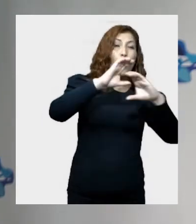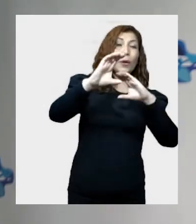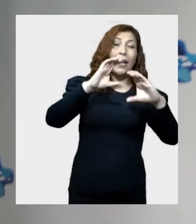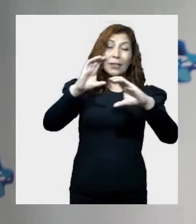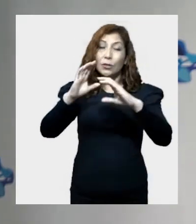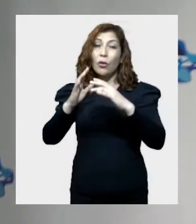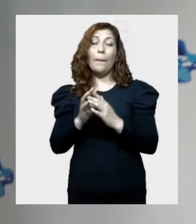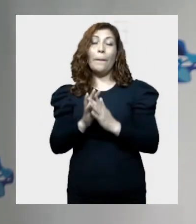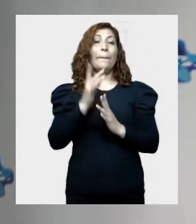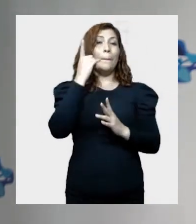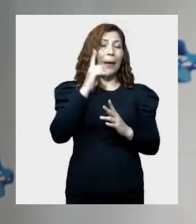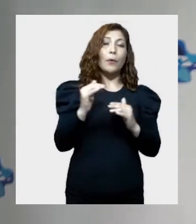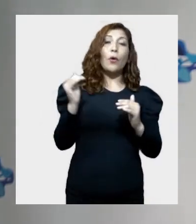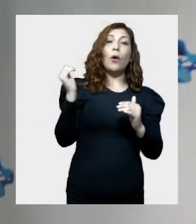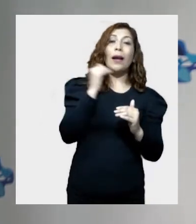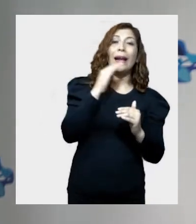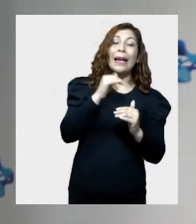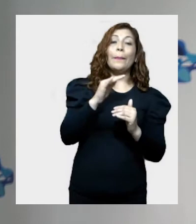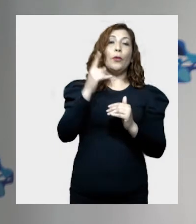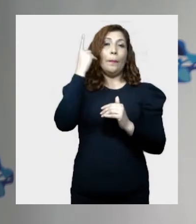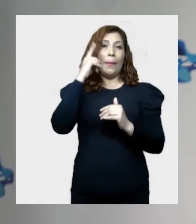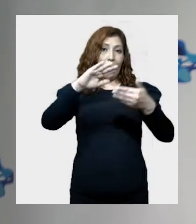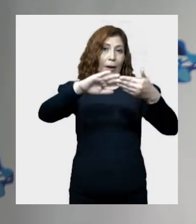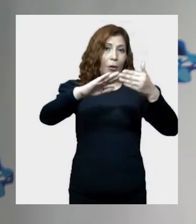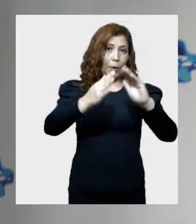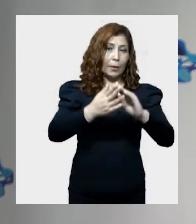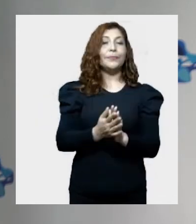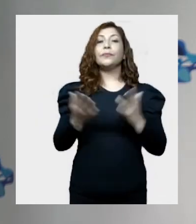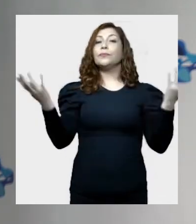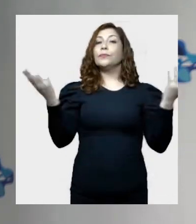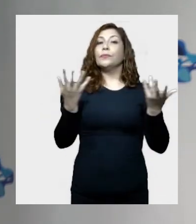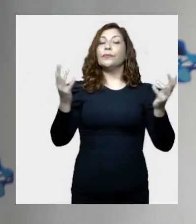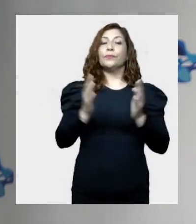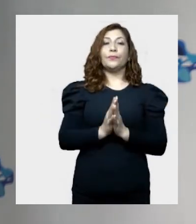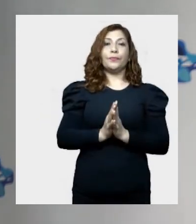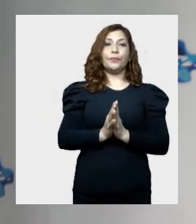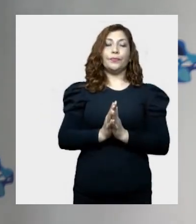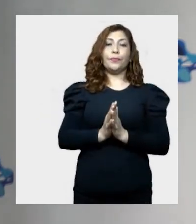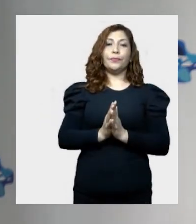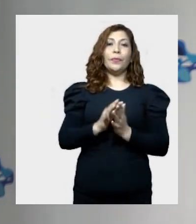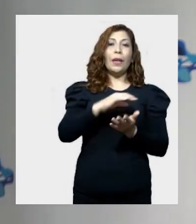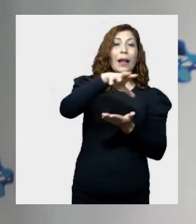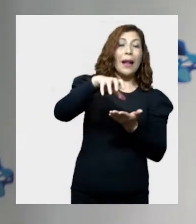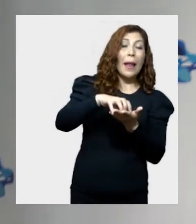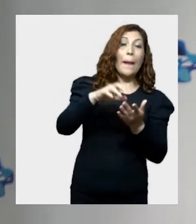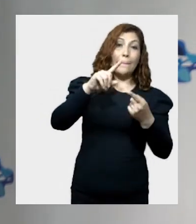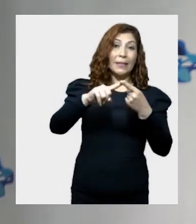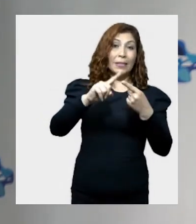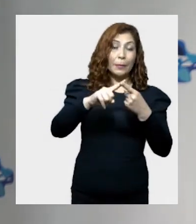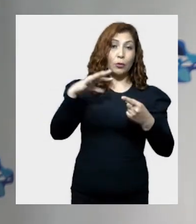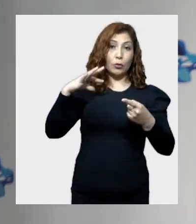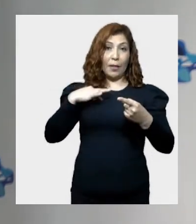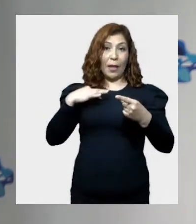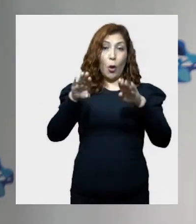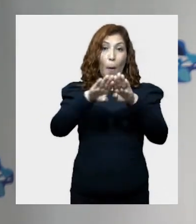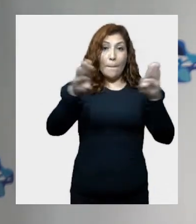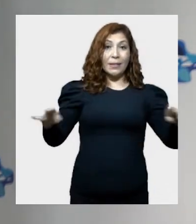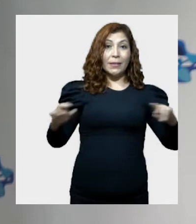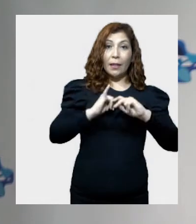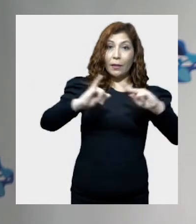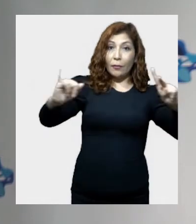comunicación expeditos con la comunidad, a través de sus áreas Participación Ciudadana, Mesones de